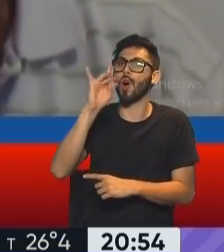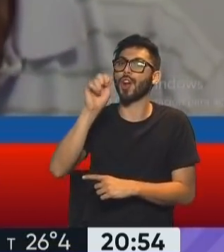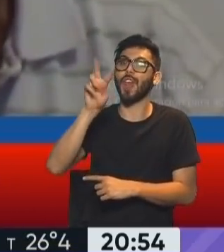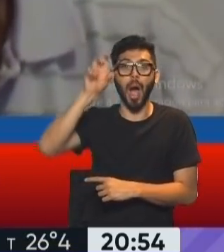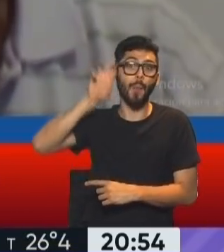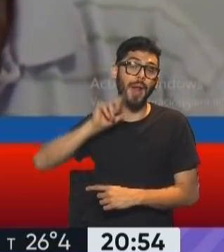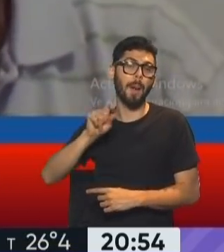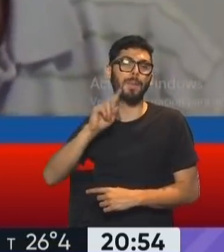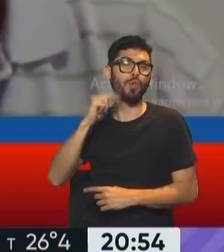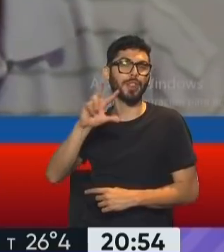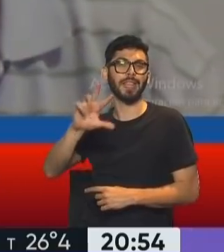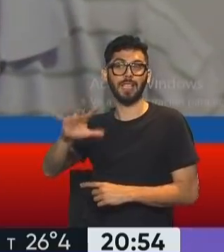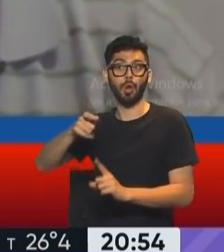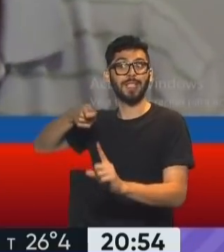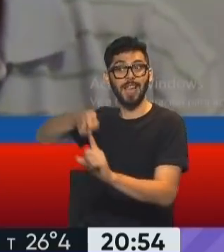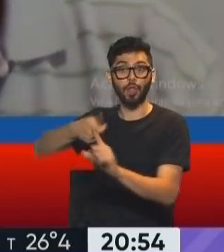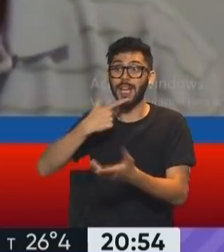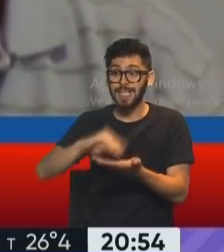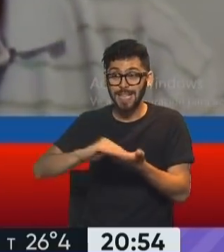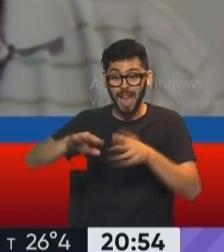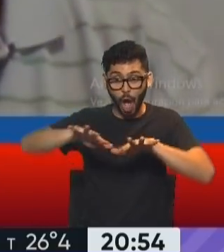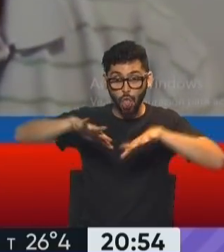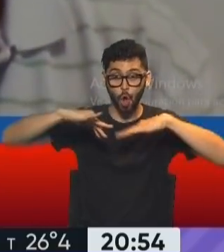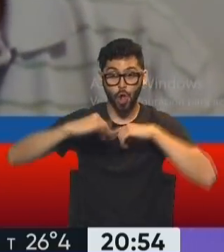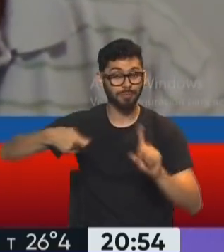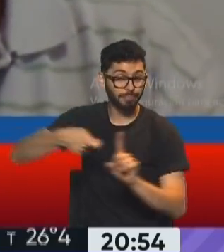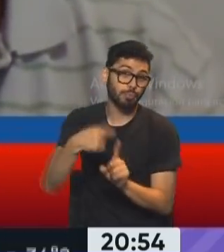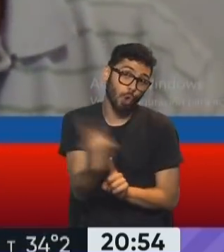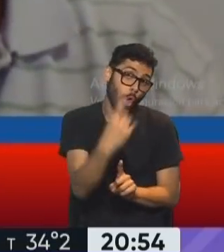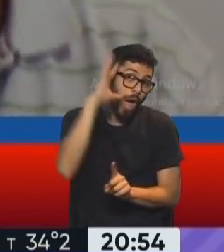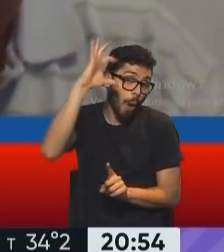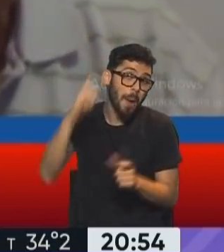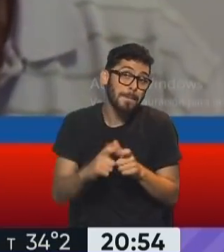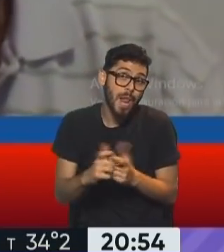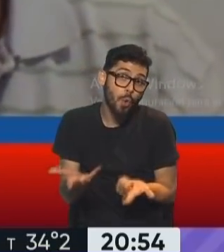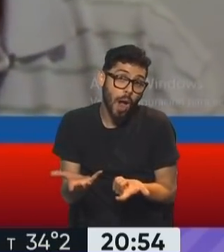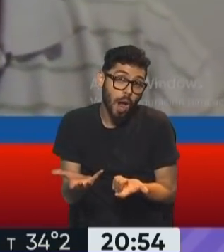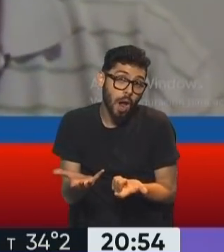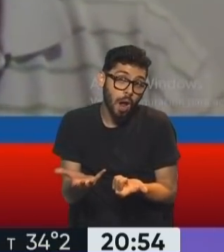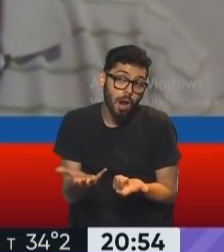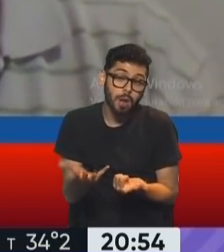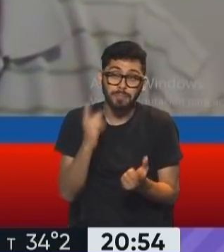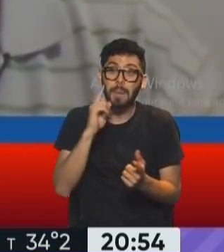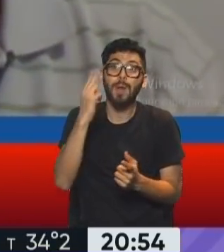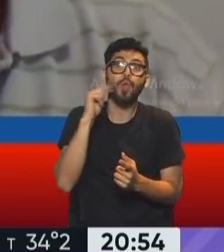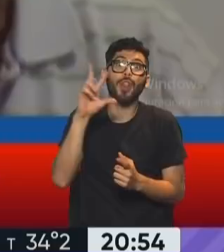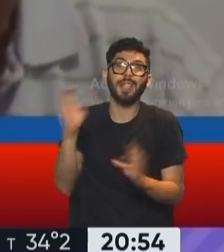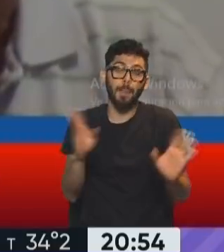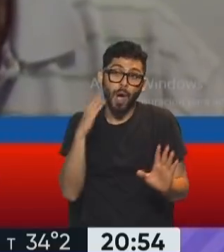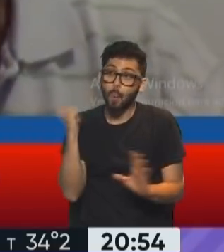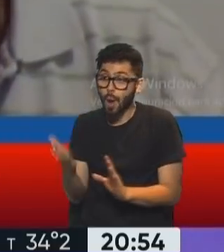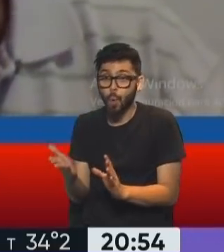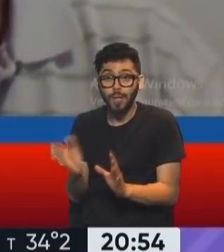julio del 35, en el asesinato en el Senado de la Nación, que todos recordarán la película. Si eso define a la década infame,